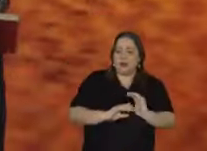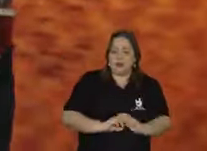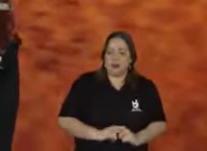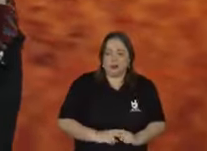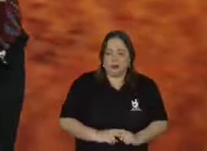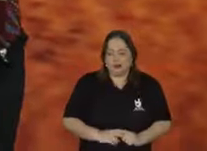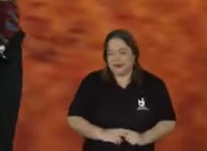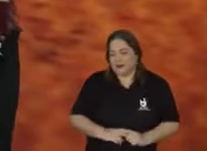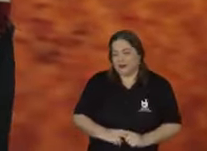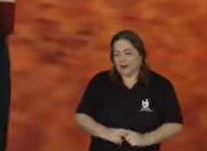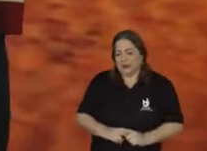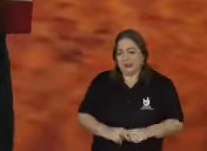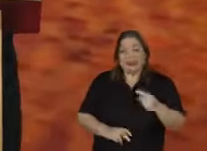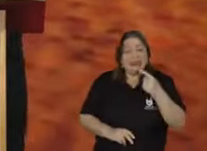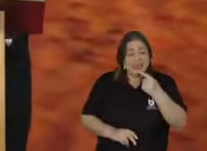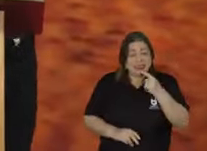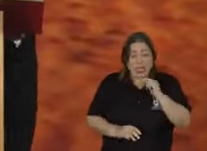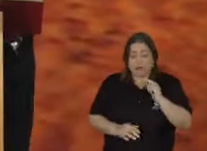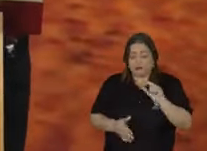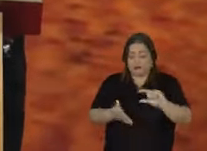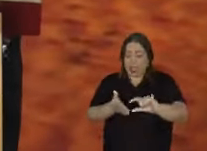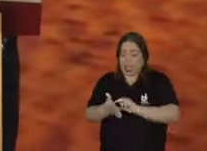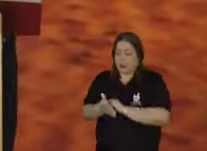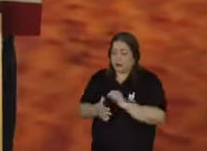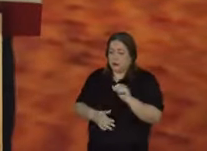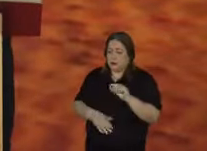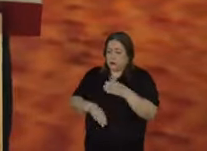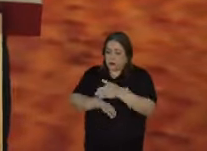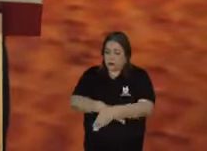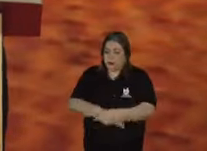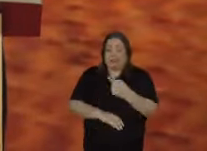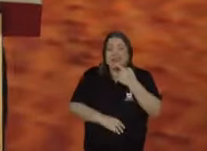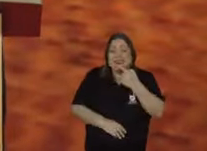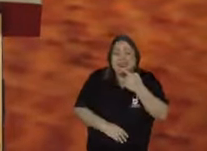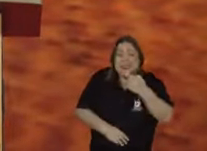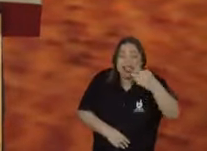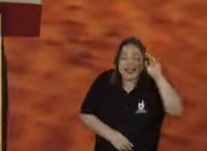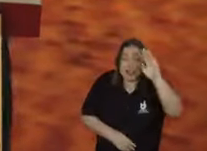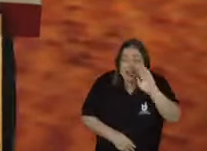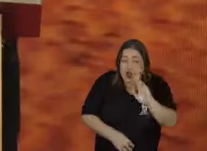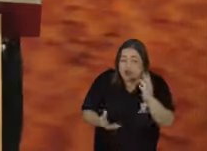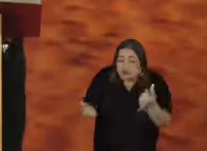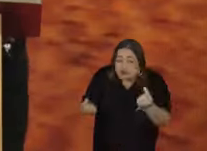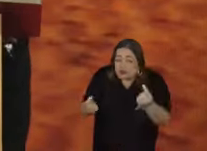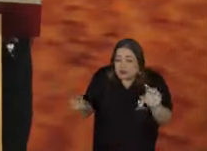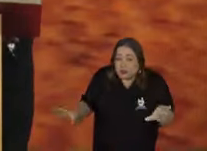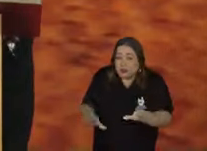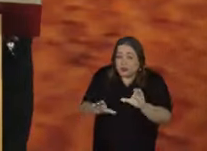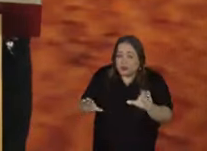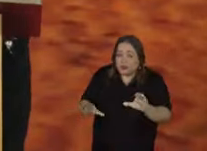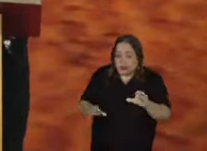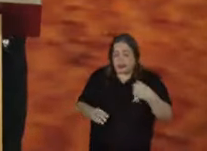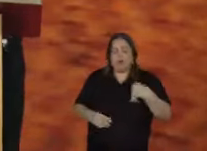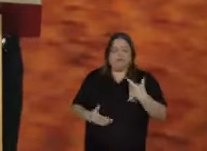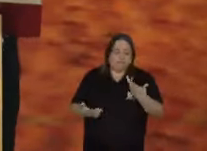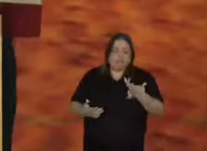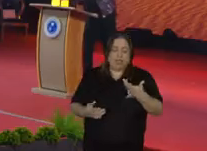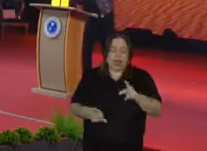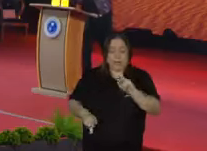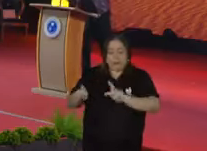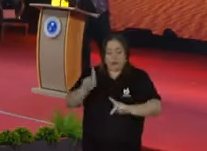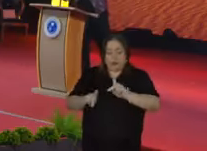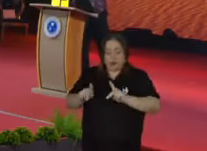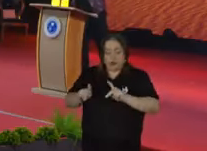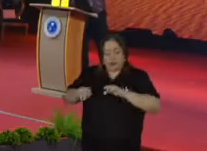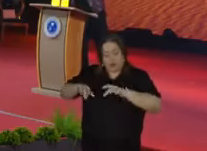Pero mira lo que dice el verso después. Mas hizo Dios que el pueblo rodease por el camino del desierto